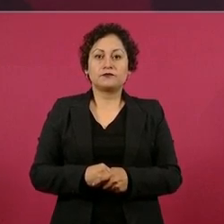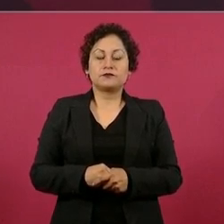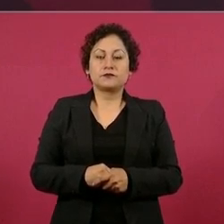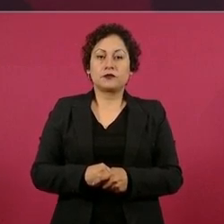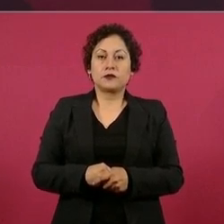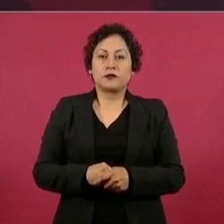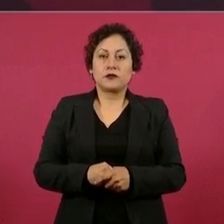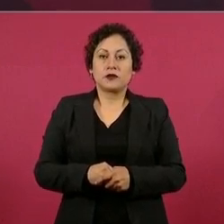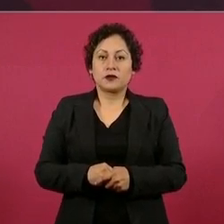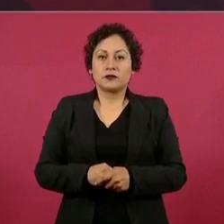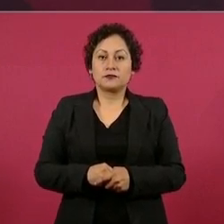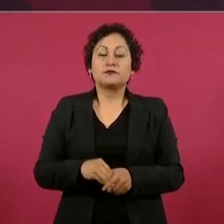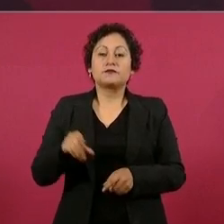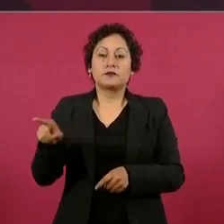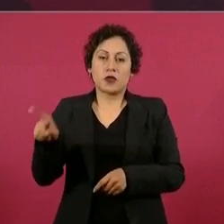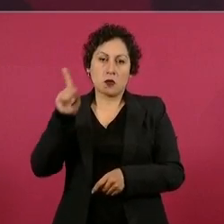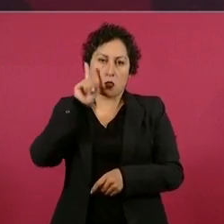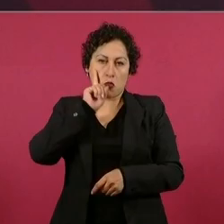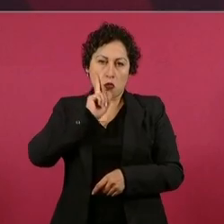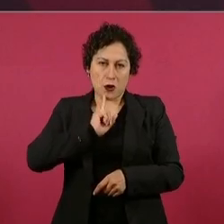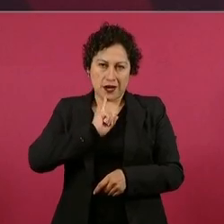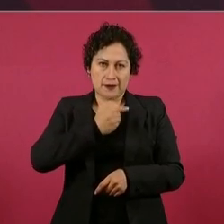certificado de presidenta electa,